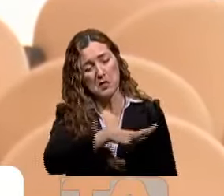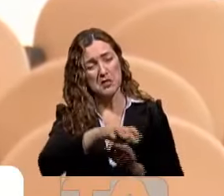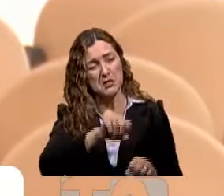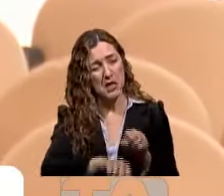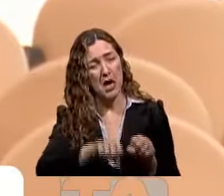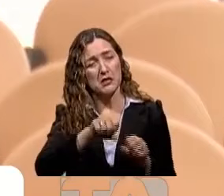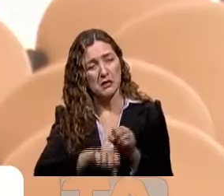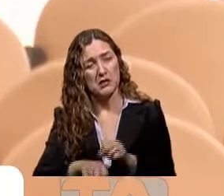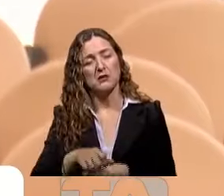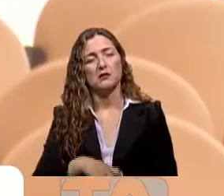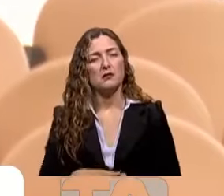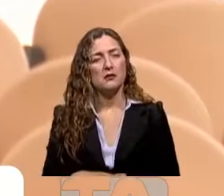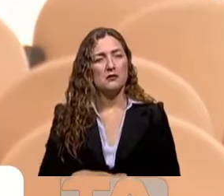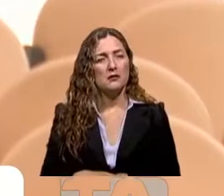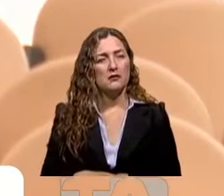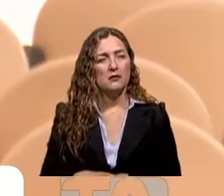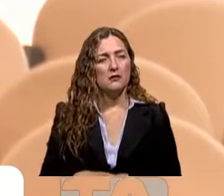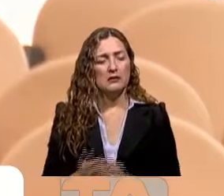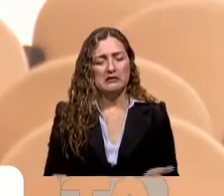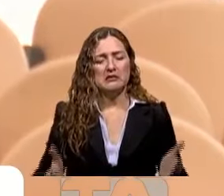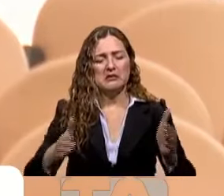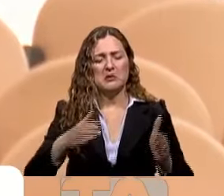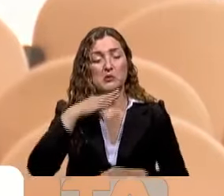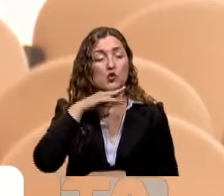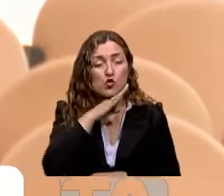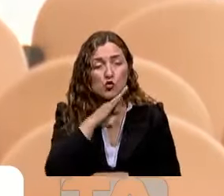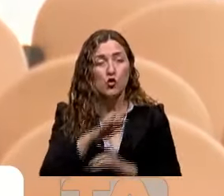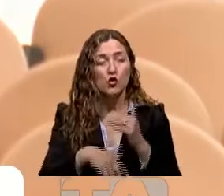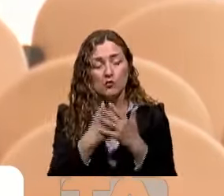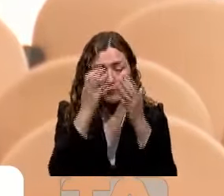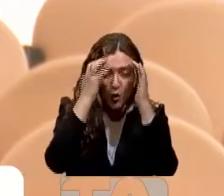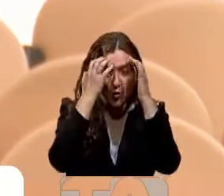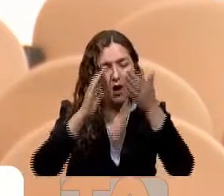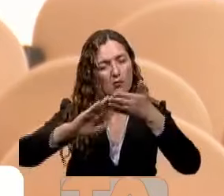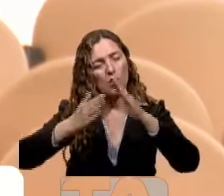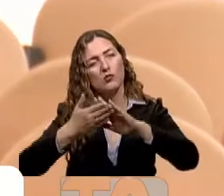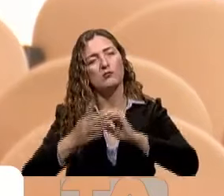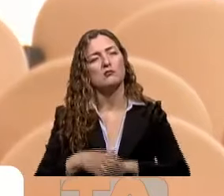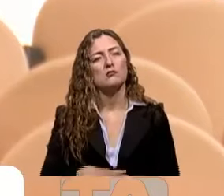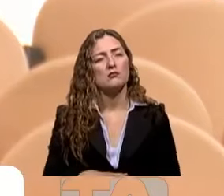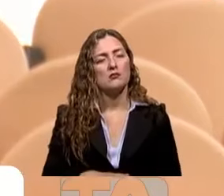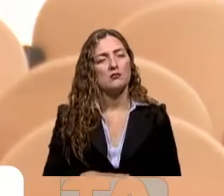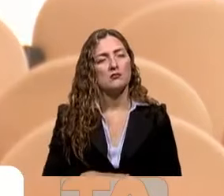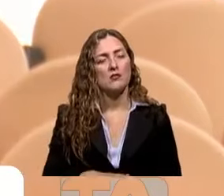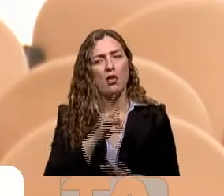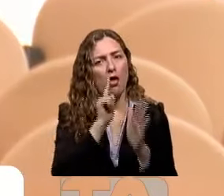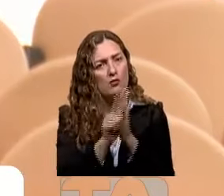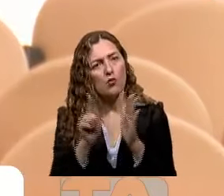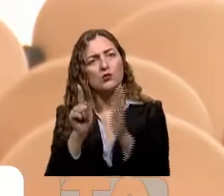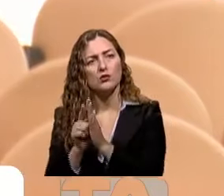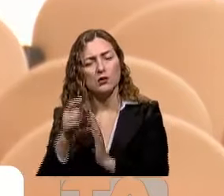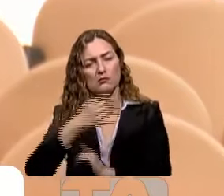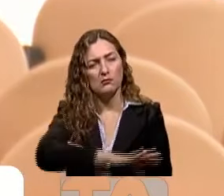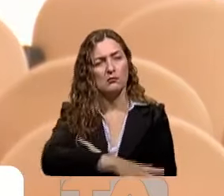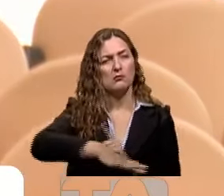de lisiados tanto también la contaminación ambiental aquí en nuestras comunidades como ustedes bien conocerán ha habido también denuncias pues en medio ambiente